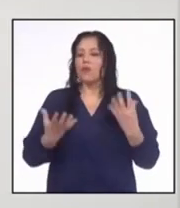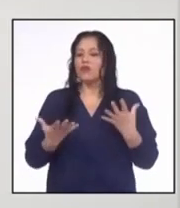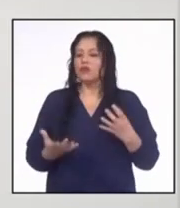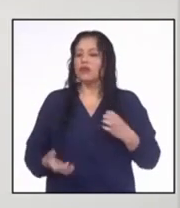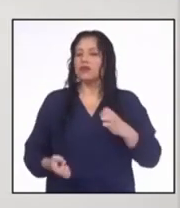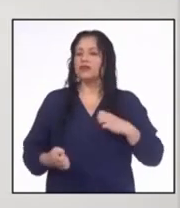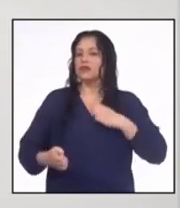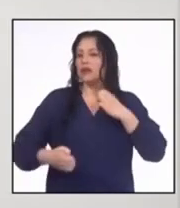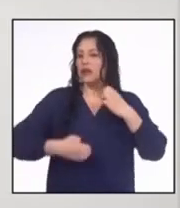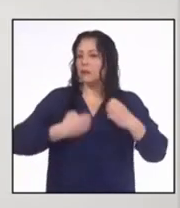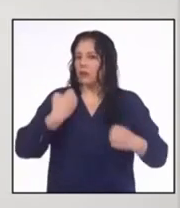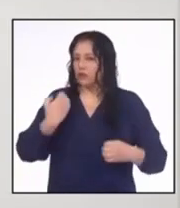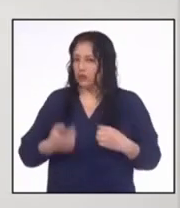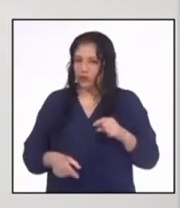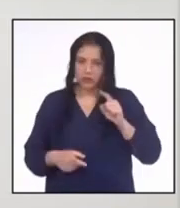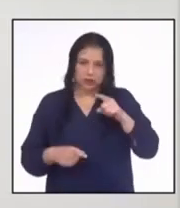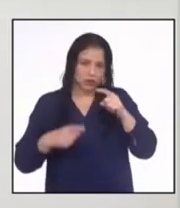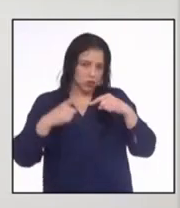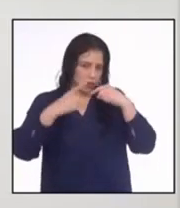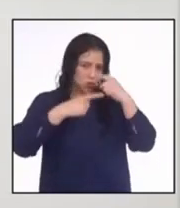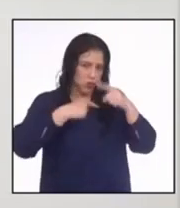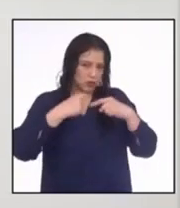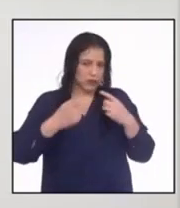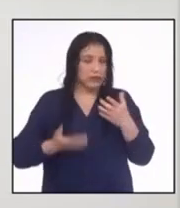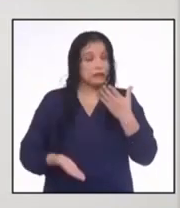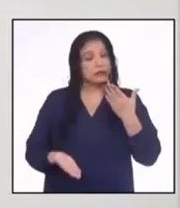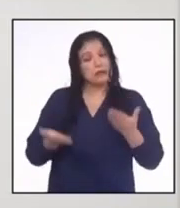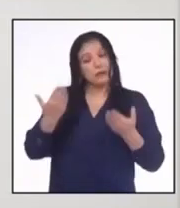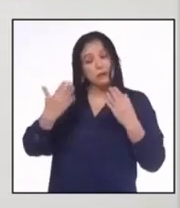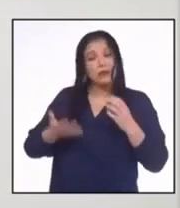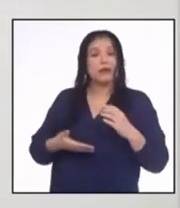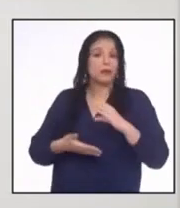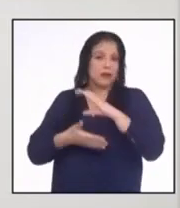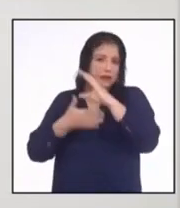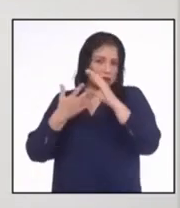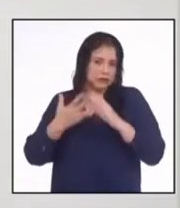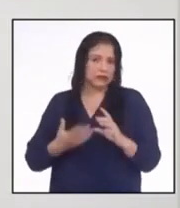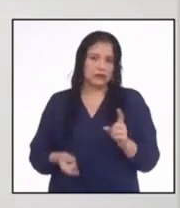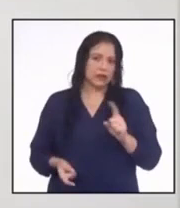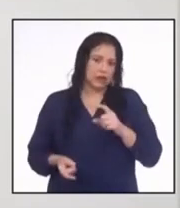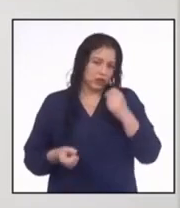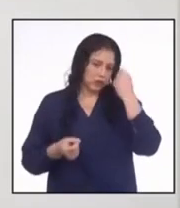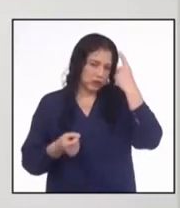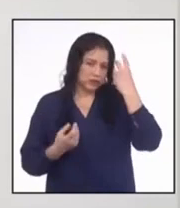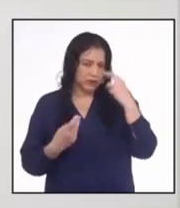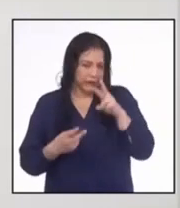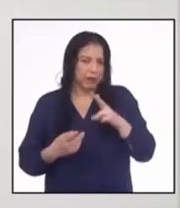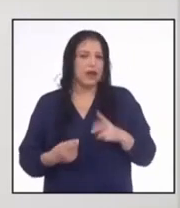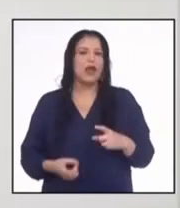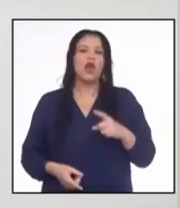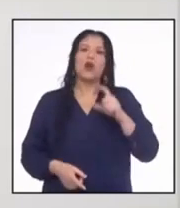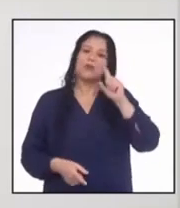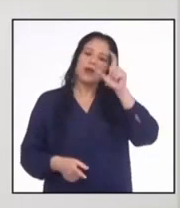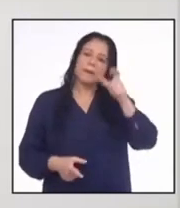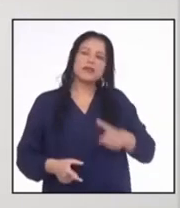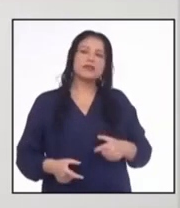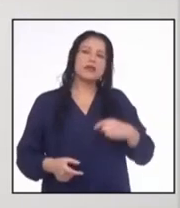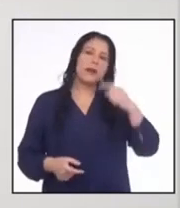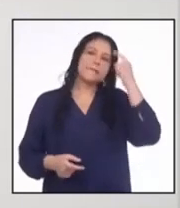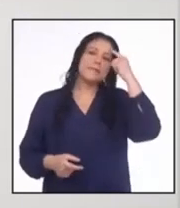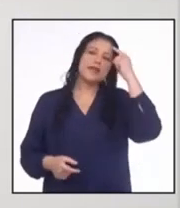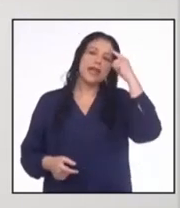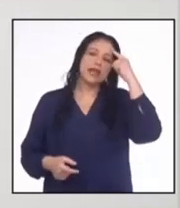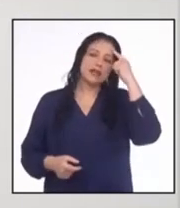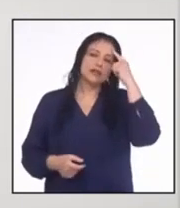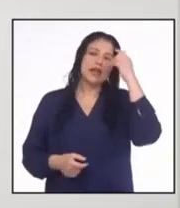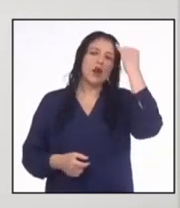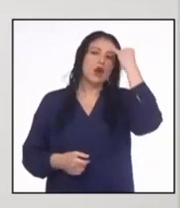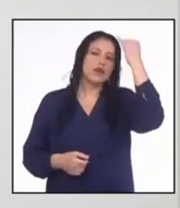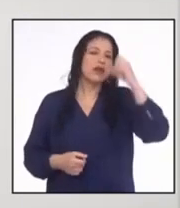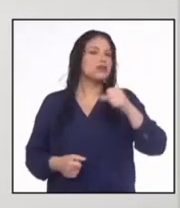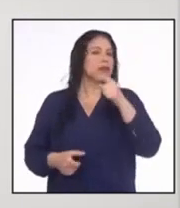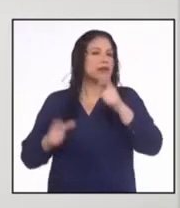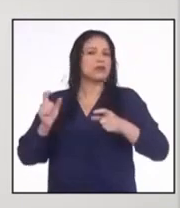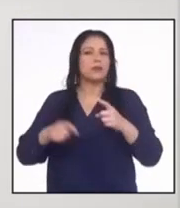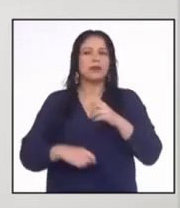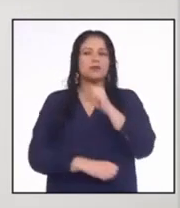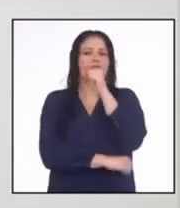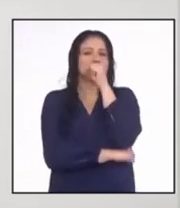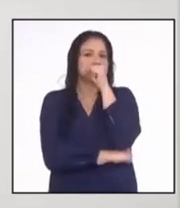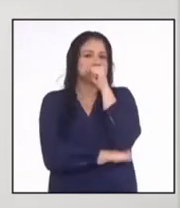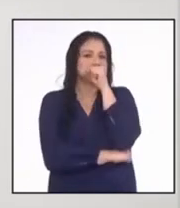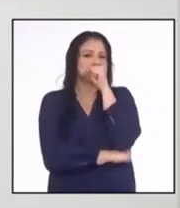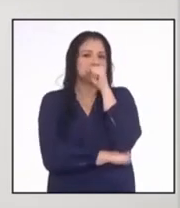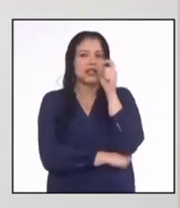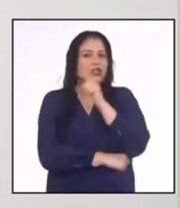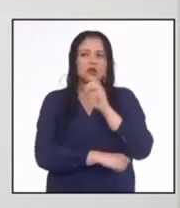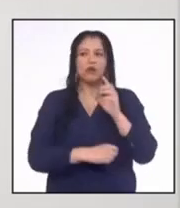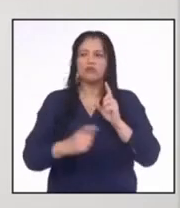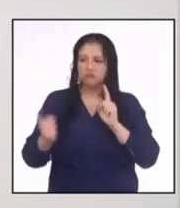emocionales que comentas, se pueden esconder factores subjetivos, como cuando uno cree algo de alguien, pero no se lo dice